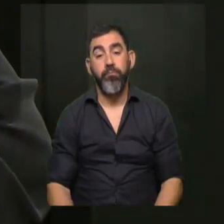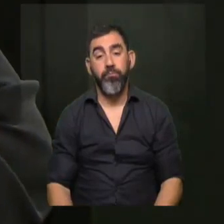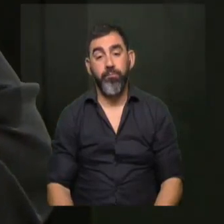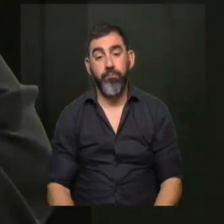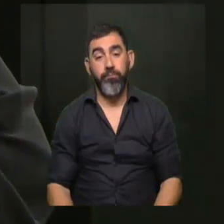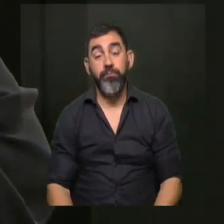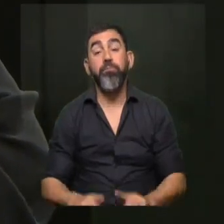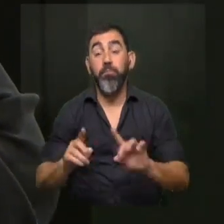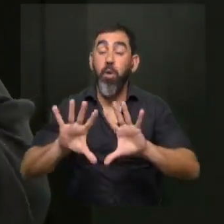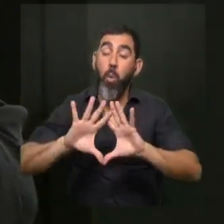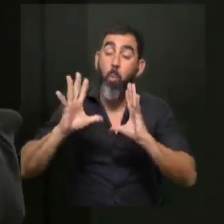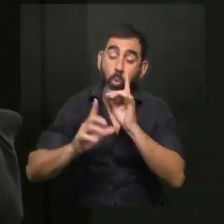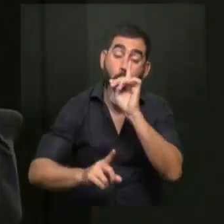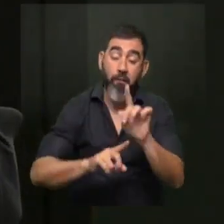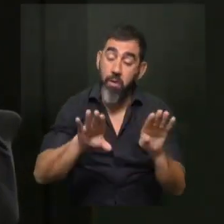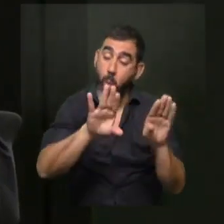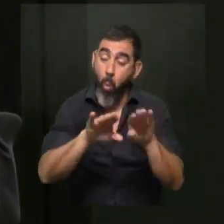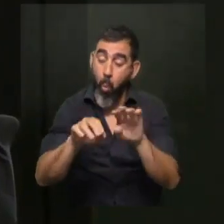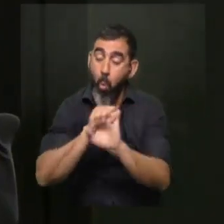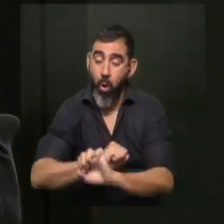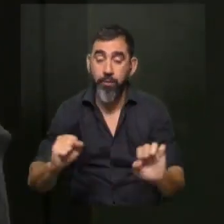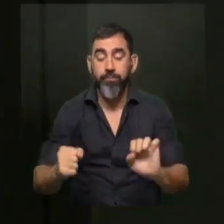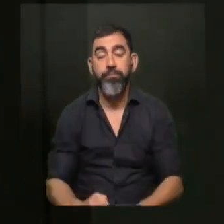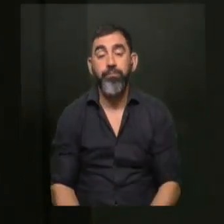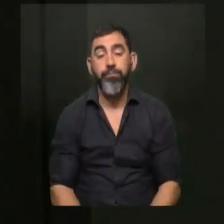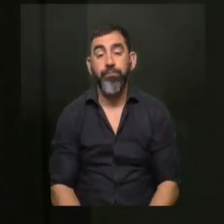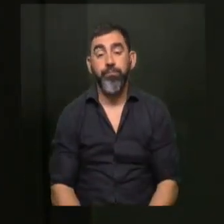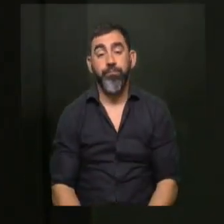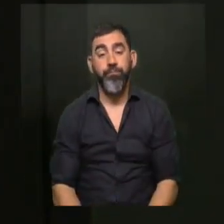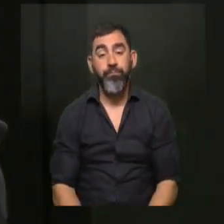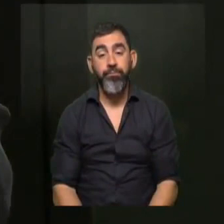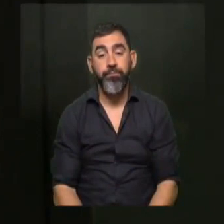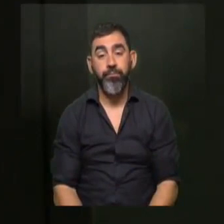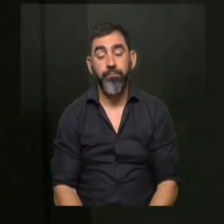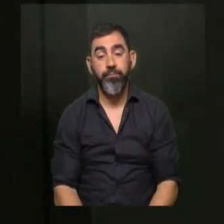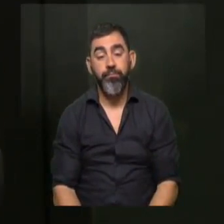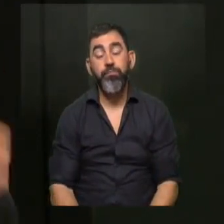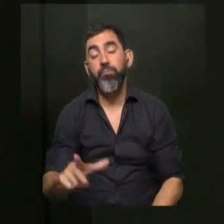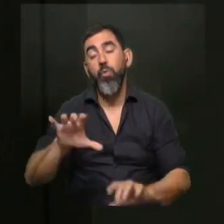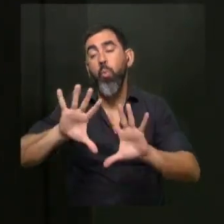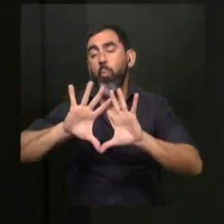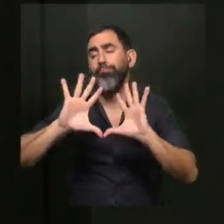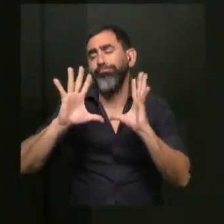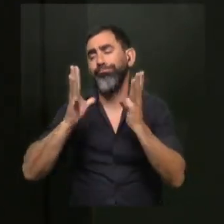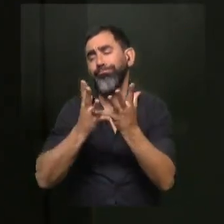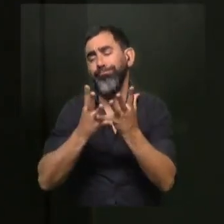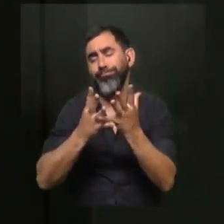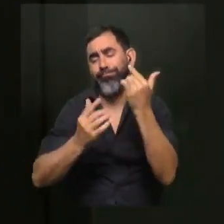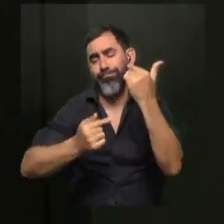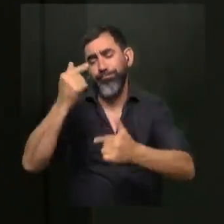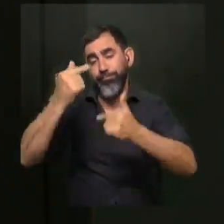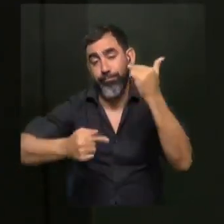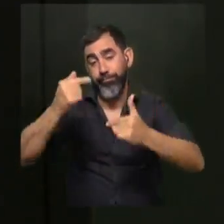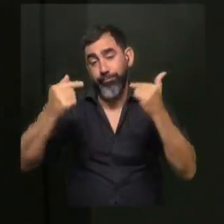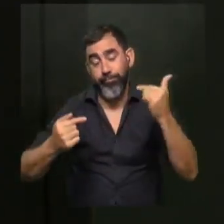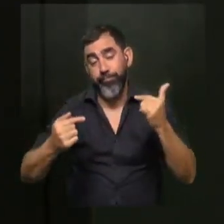muchas veces en el mundo. O sea, puede haber alguna otra categoría, pero estas son las principales. Obviamente el mundo de las patentes es amplísimo. Puede